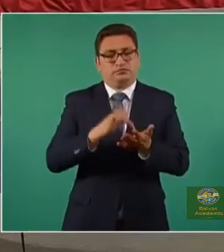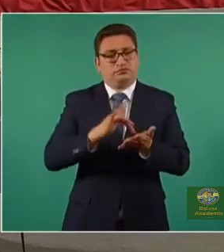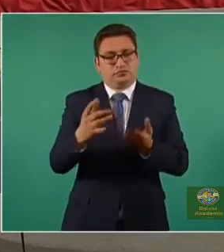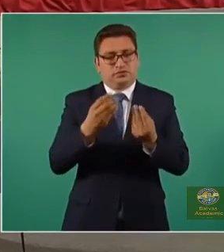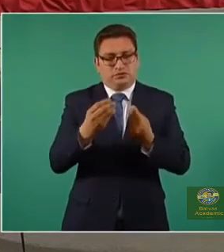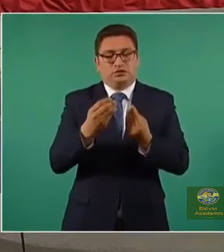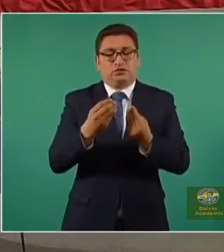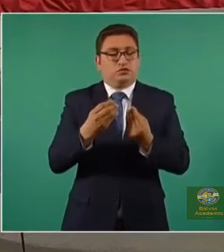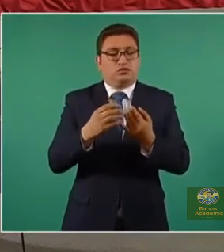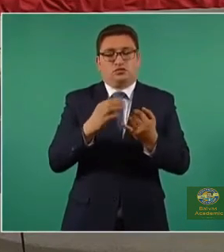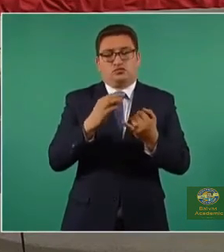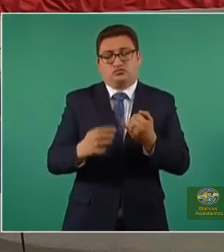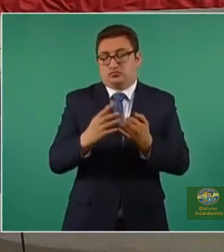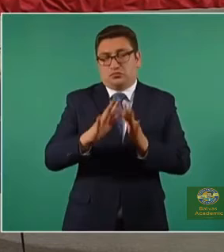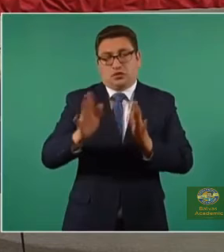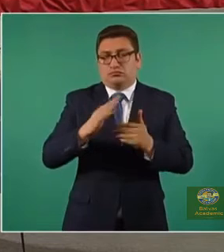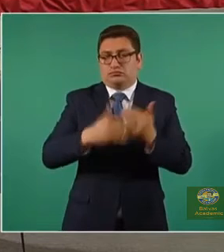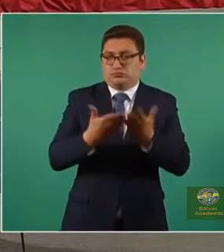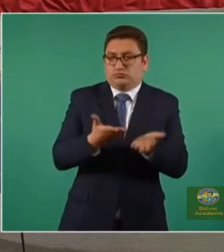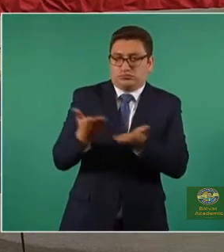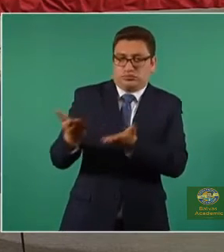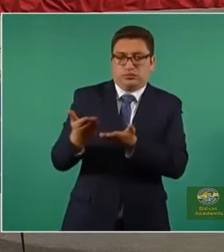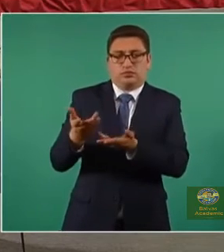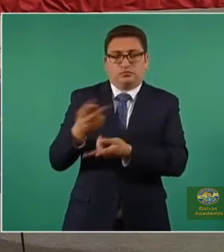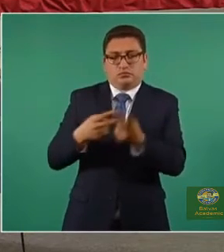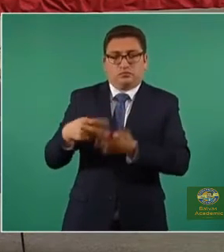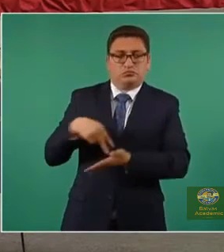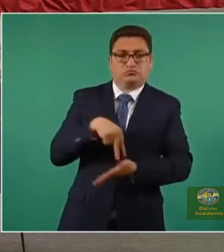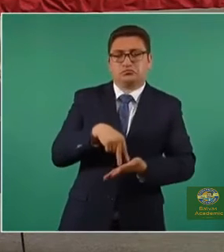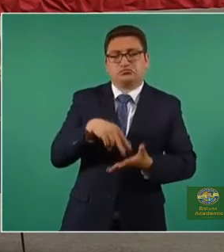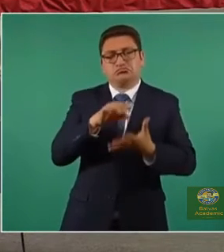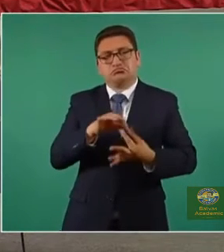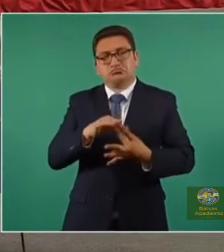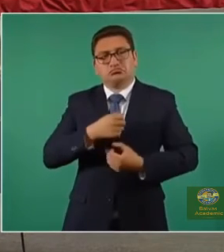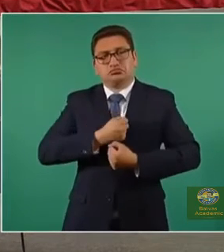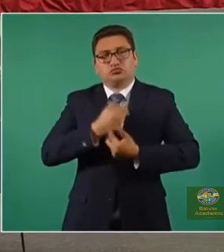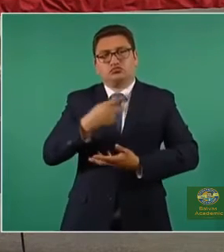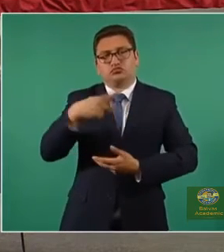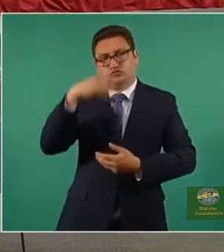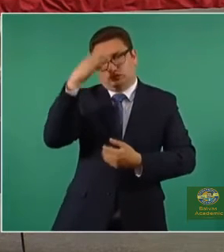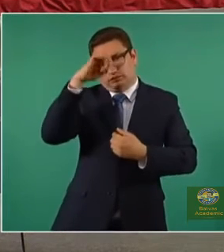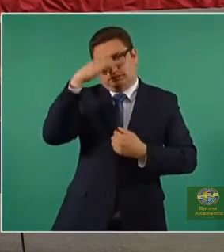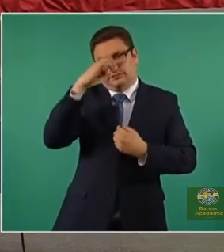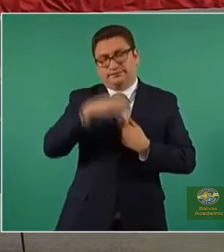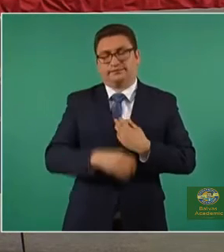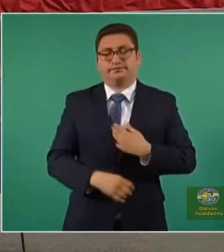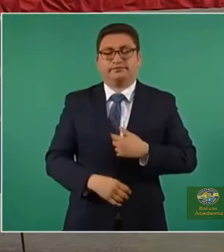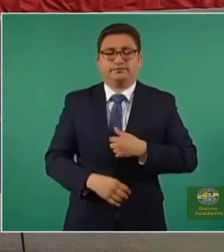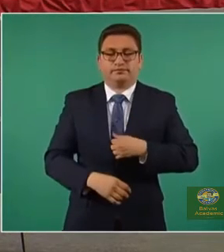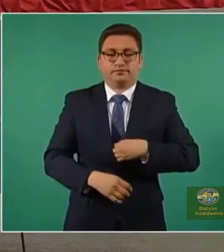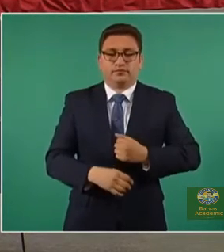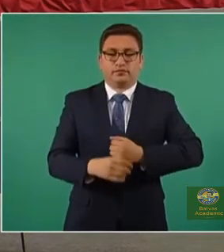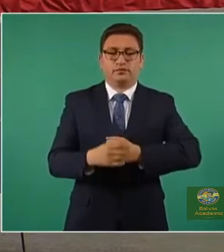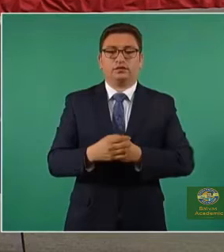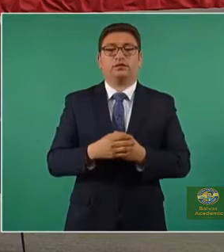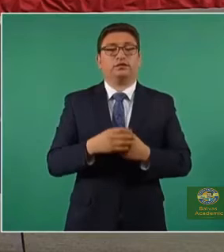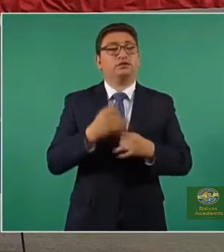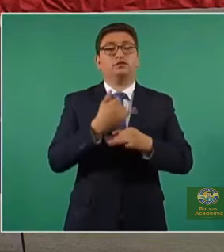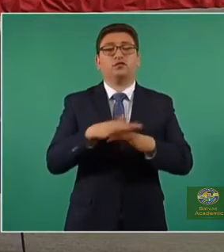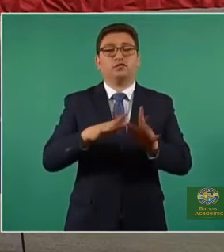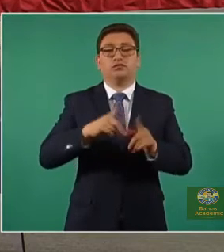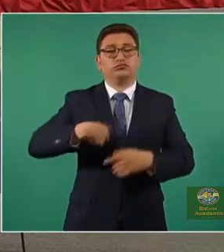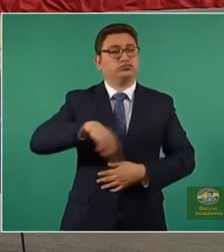ceder sin otro preámbulo la palabra para que nos puedan compartir sus experiencias y nos puedan compartir información que para nosotros y